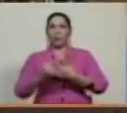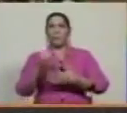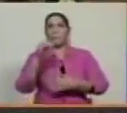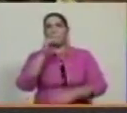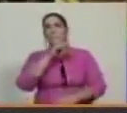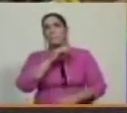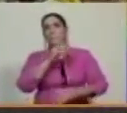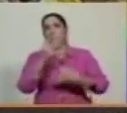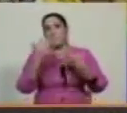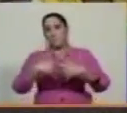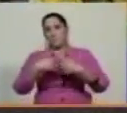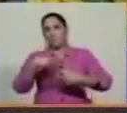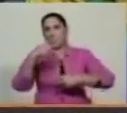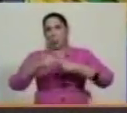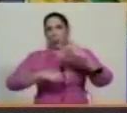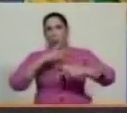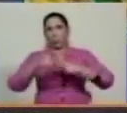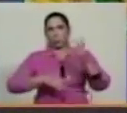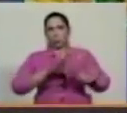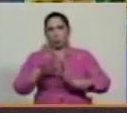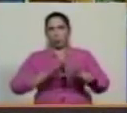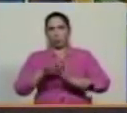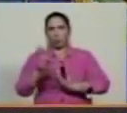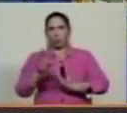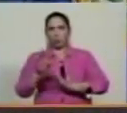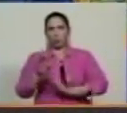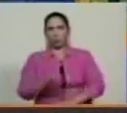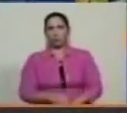productivos. Eso no debe perderse.